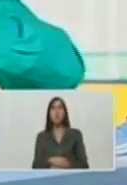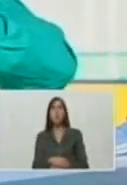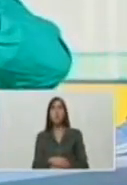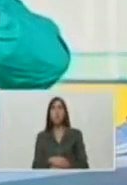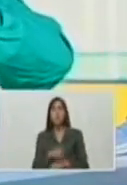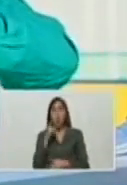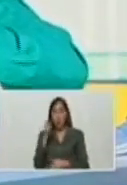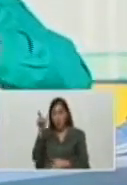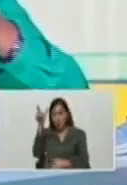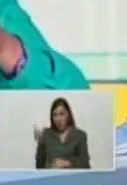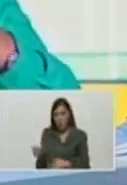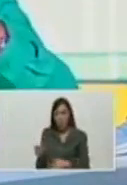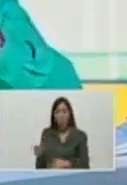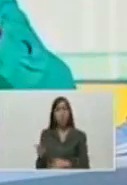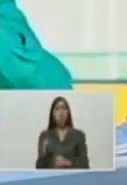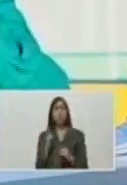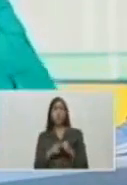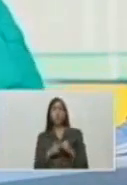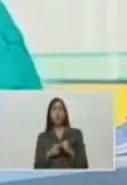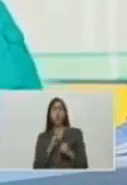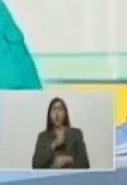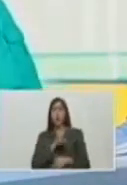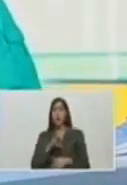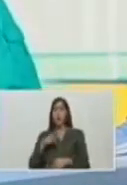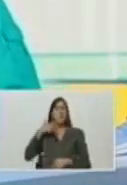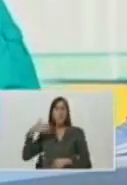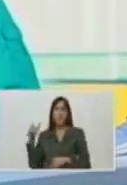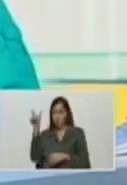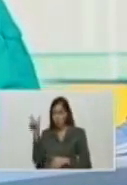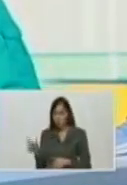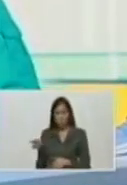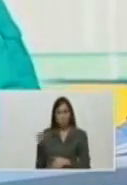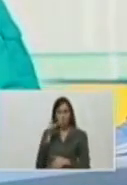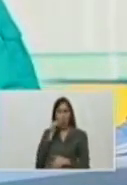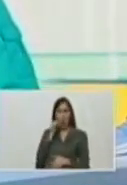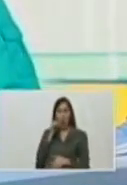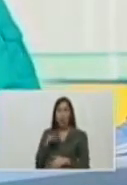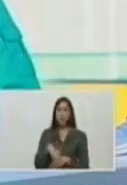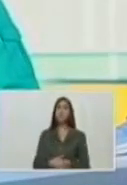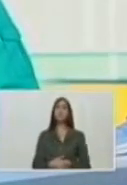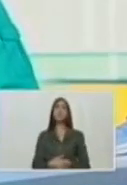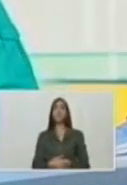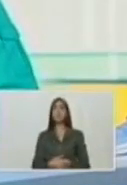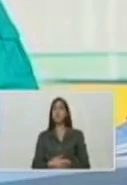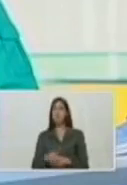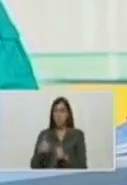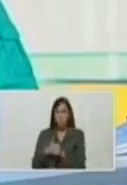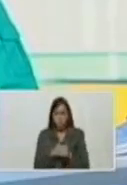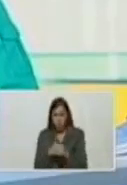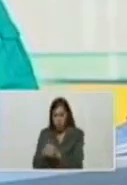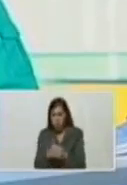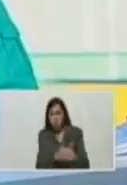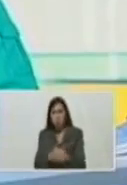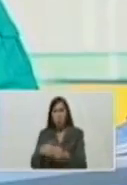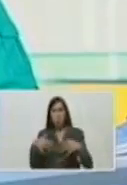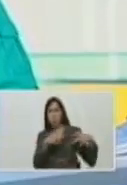Hernández, no me acuerdo el segundo apellido, famoso. Por pregeminista fue perseguido por el puntofijismo.